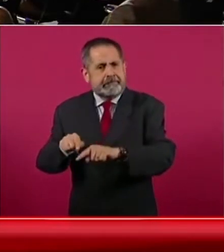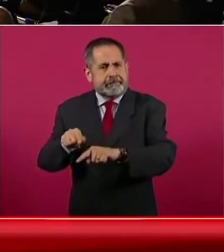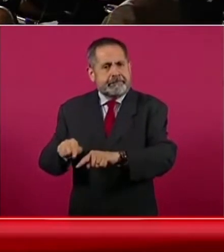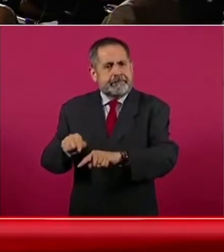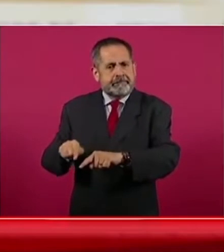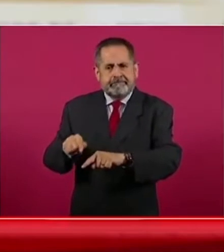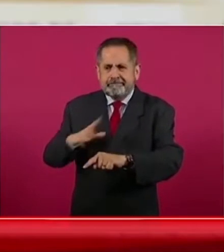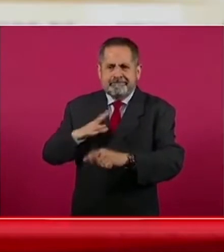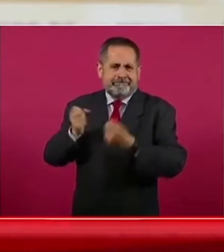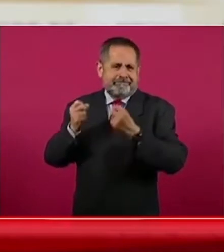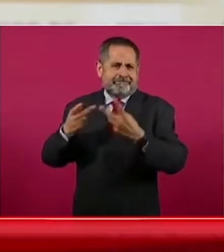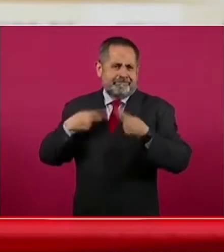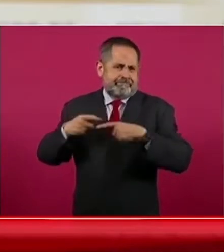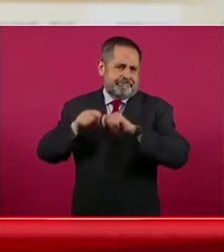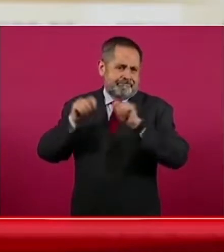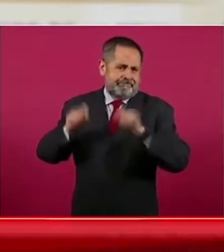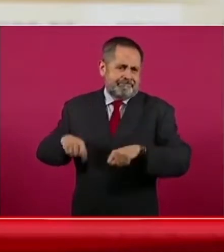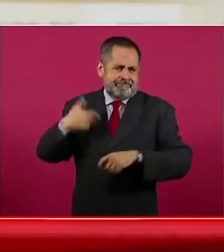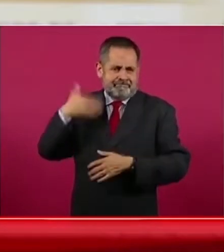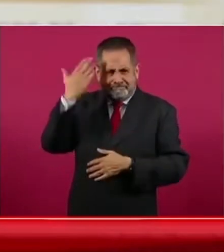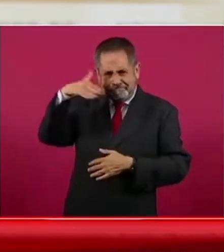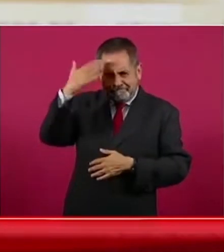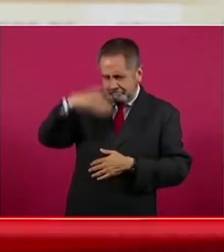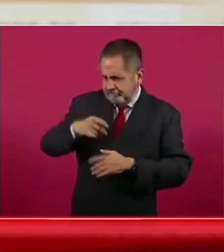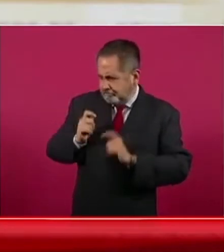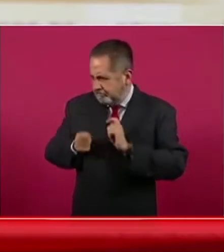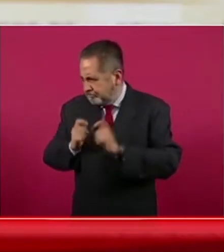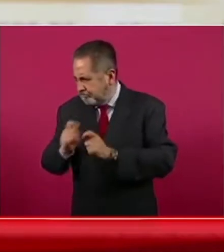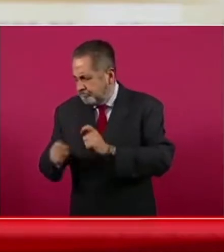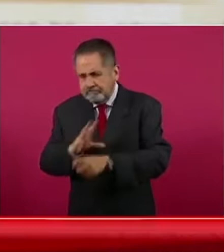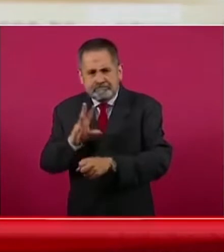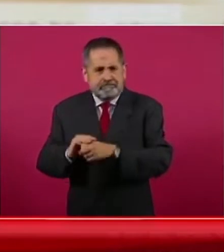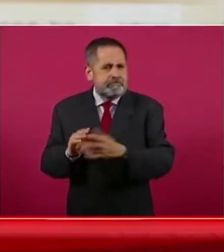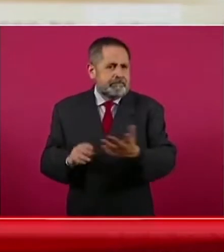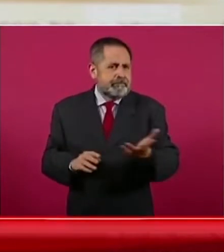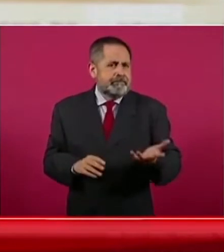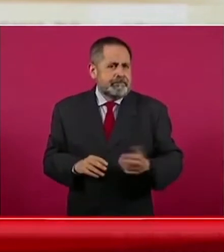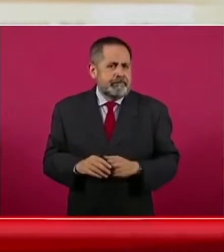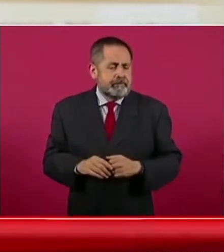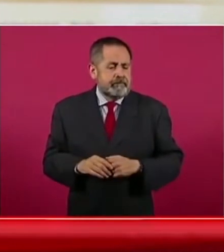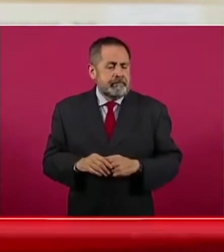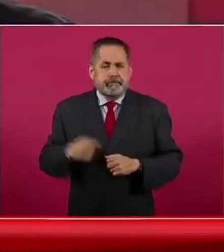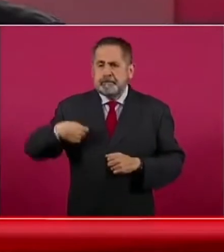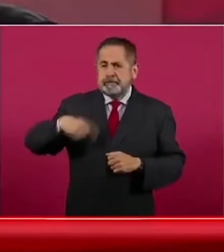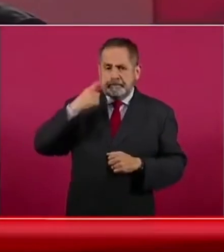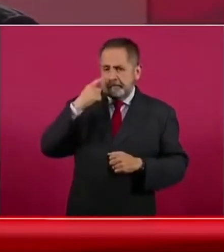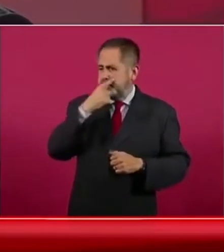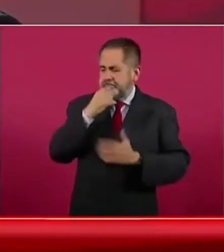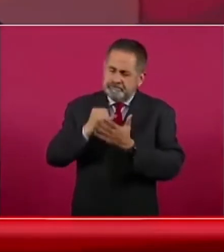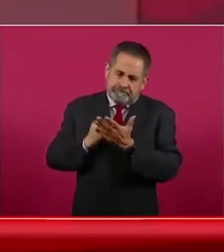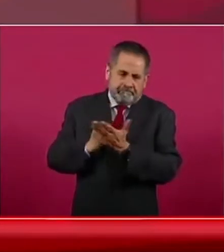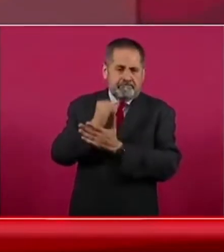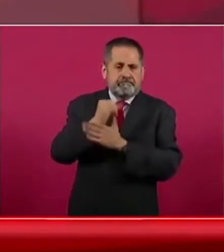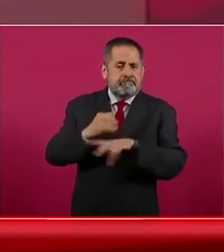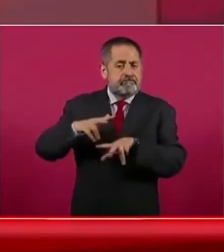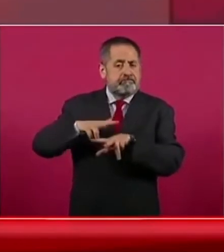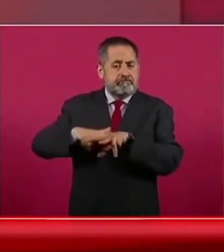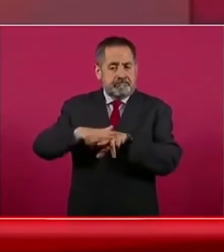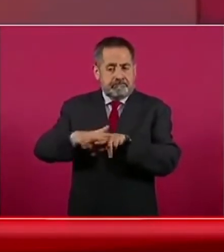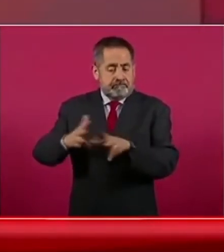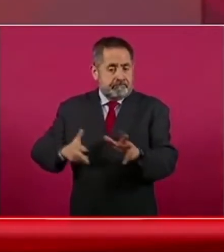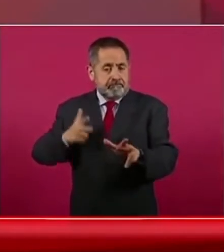que se tomó la decisión que el tren fuese eléctrico